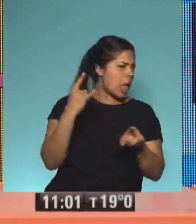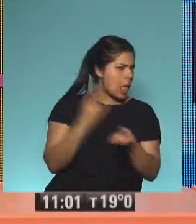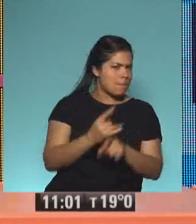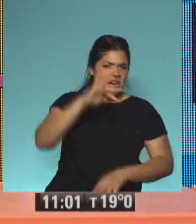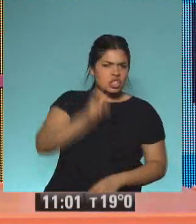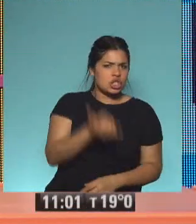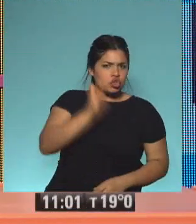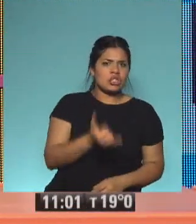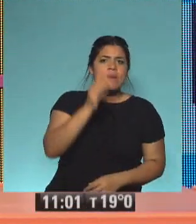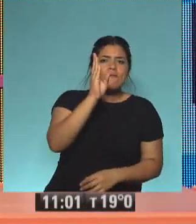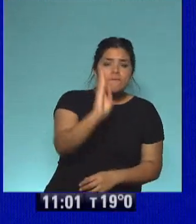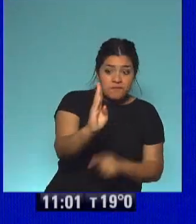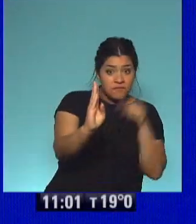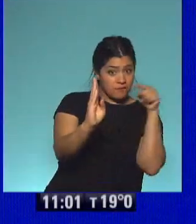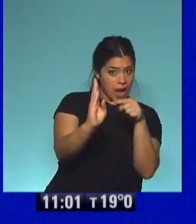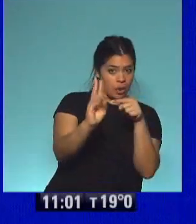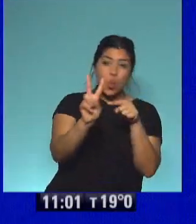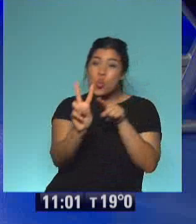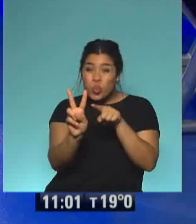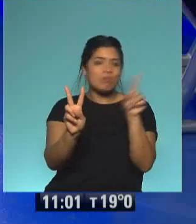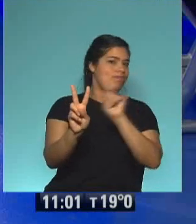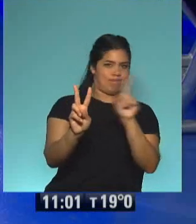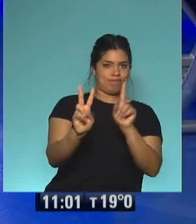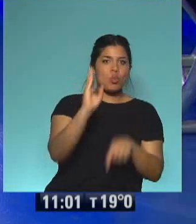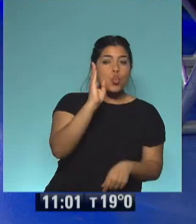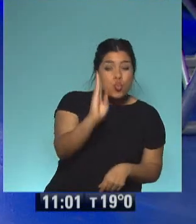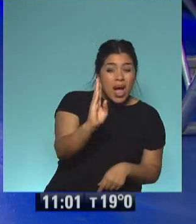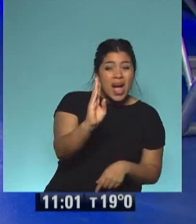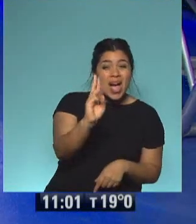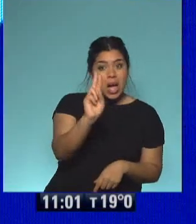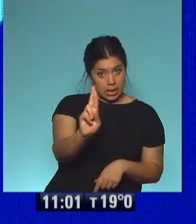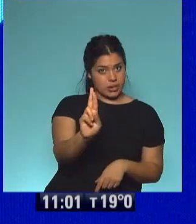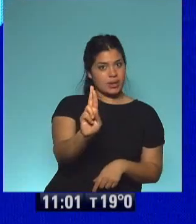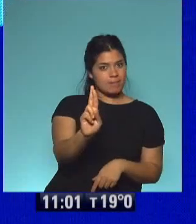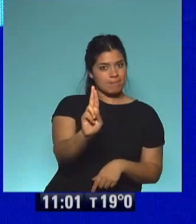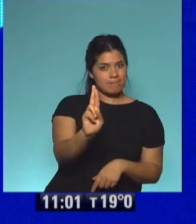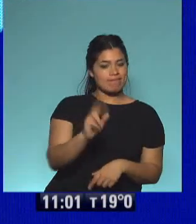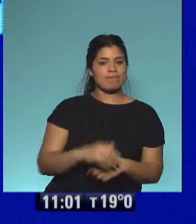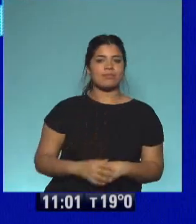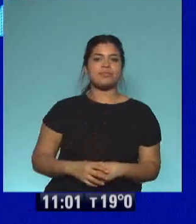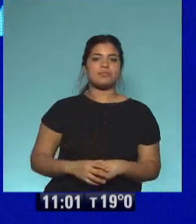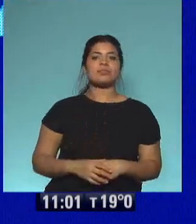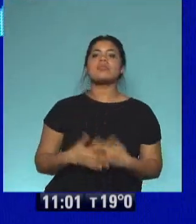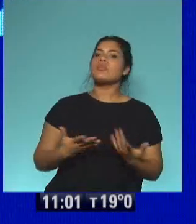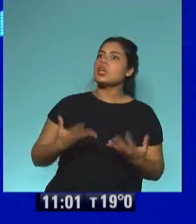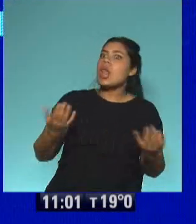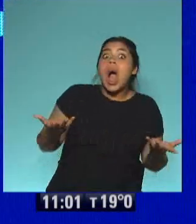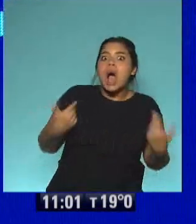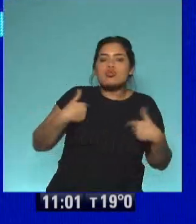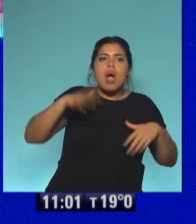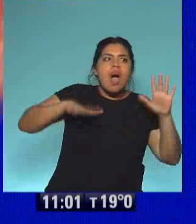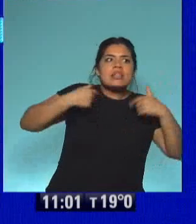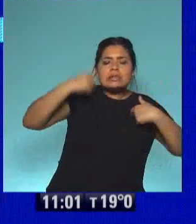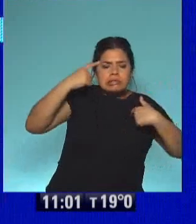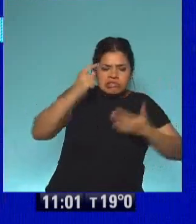no sé, brazo. ¿Sí? Ah, bien. Por ejemplo, ¿sí? Entonces, una buena manera, porque a veces que no uno tiene que no ver con si el aire, con qué beba. Con qué beba. Ah,